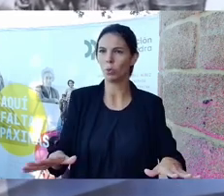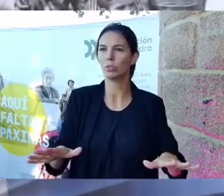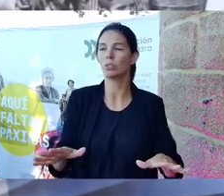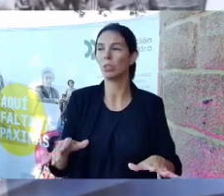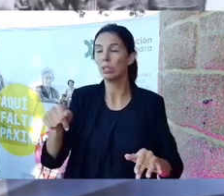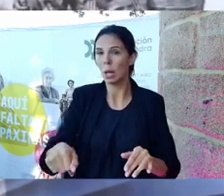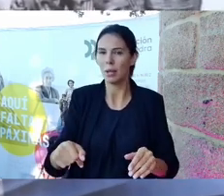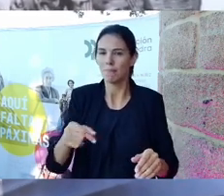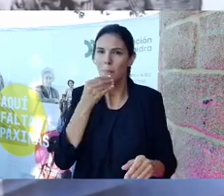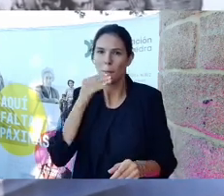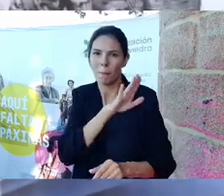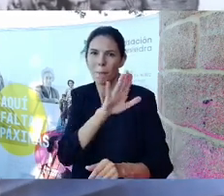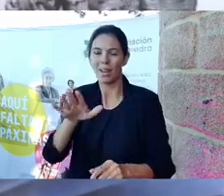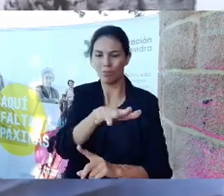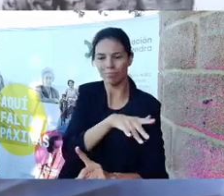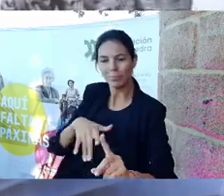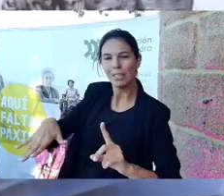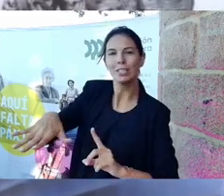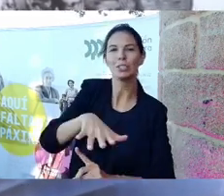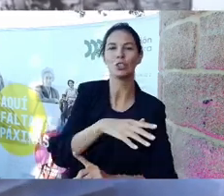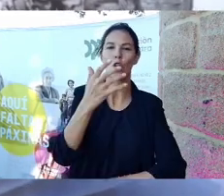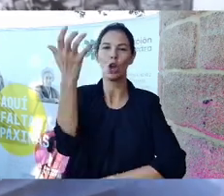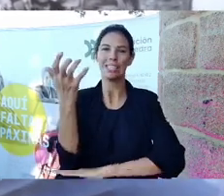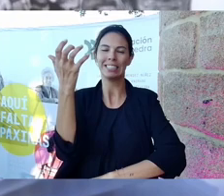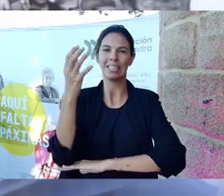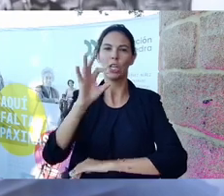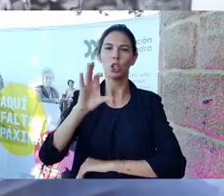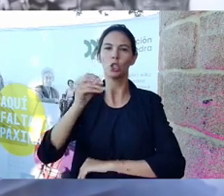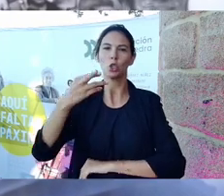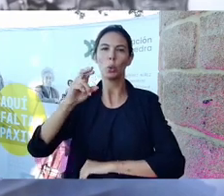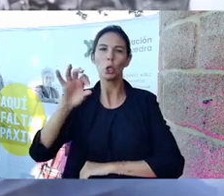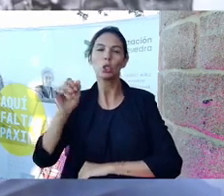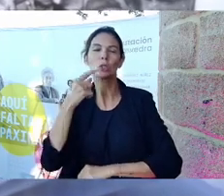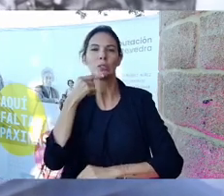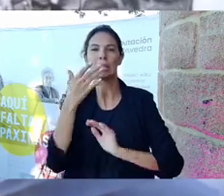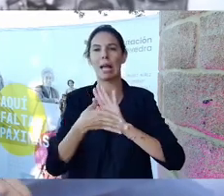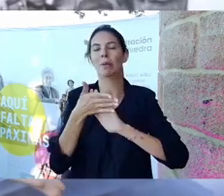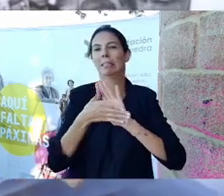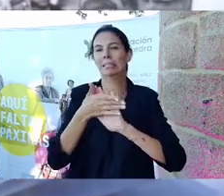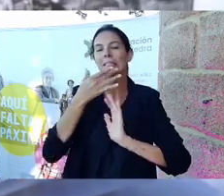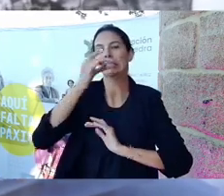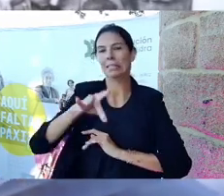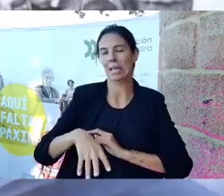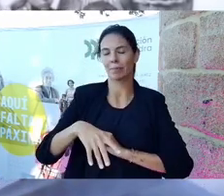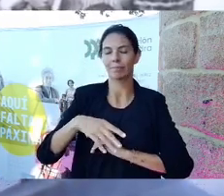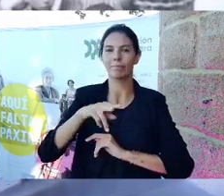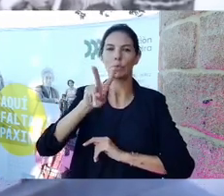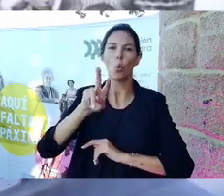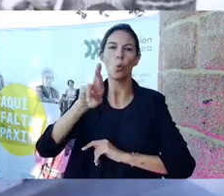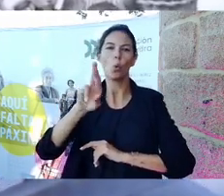suposto, bueno, pois que mellor que aquí no entorno do Castelo de Sobroso falar de Urraca, non?